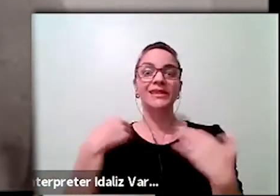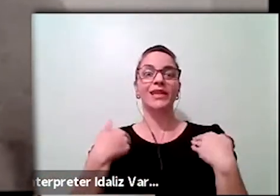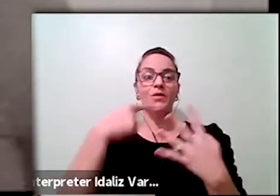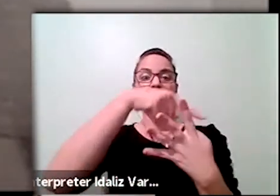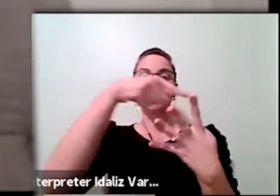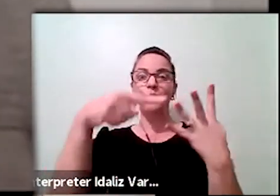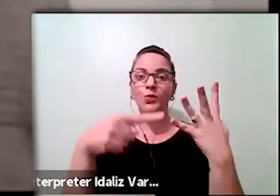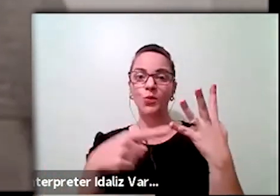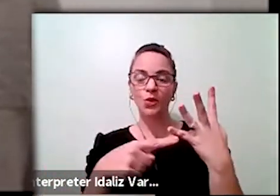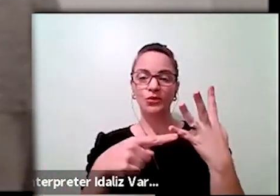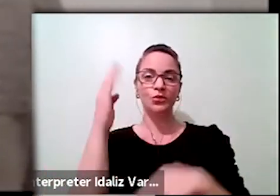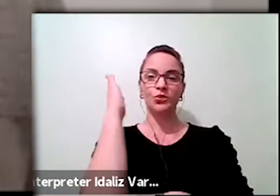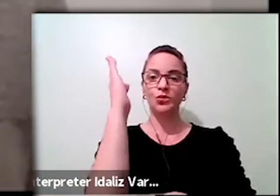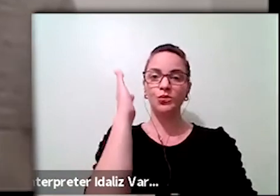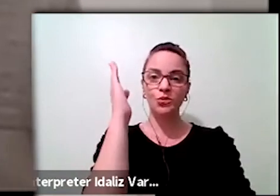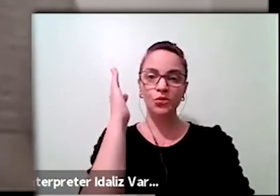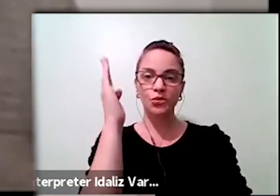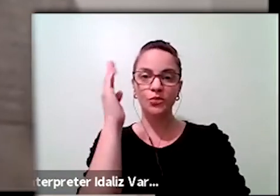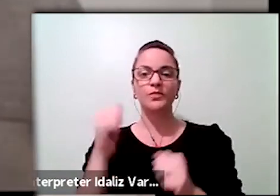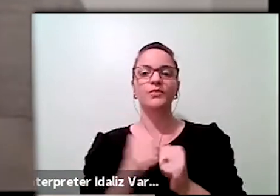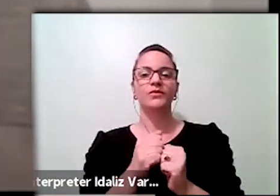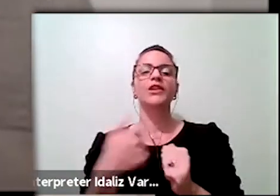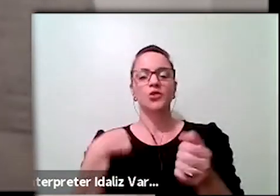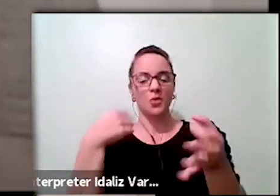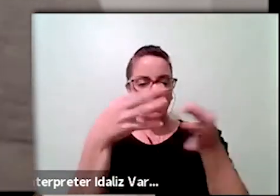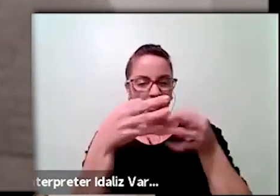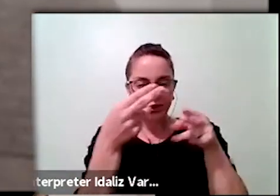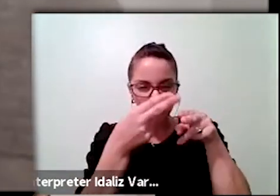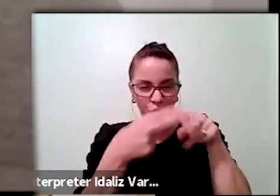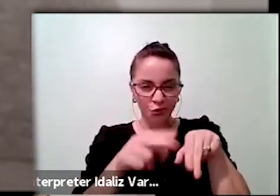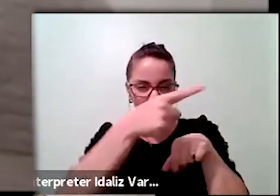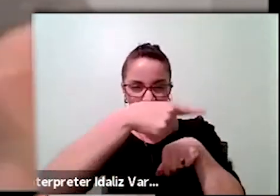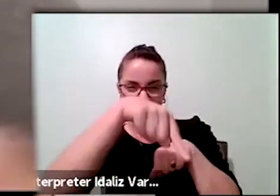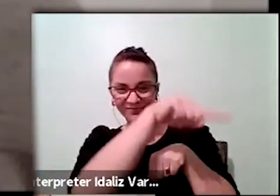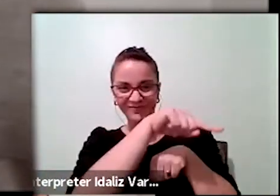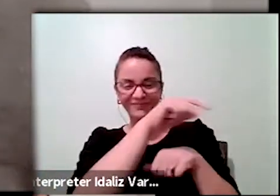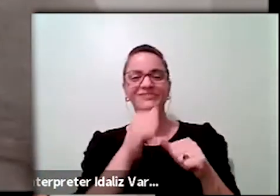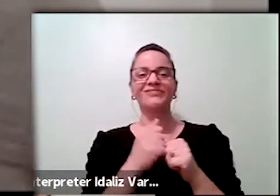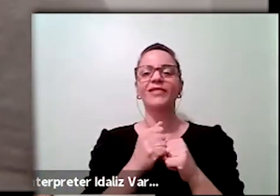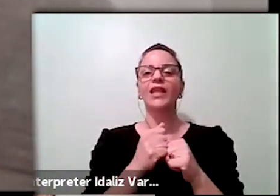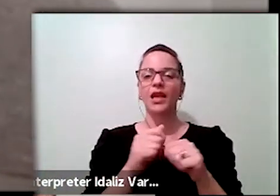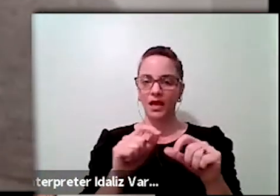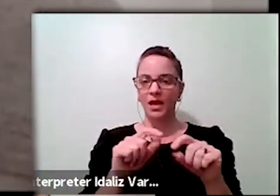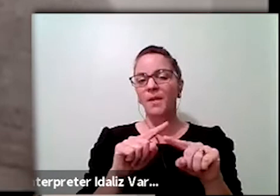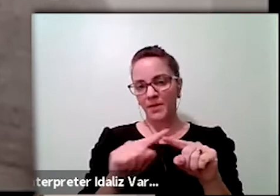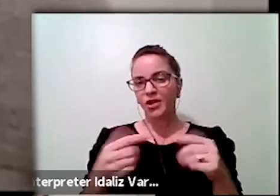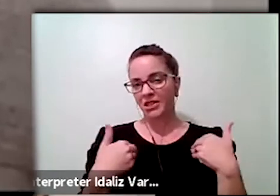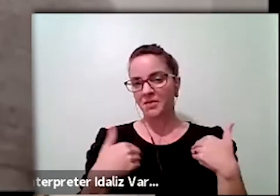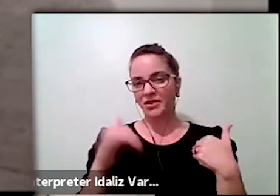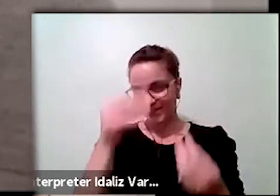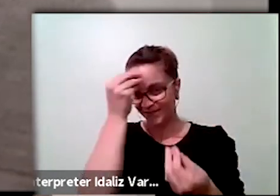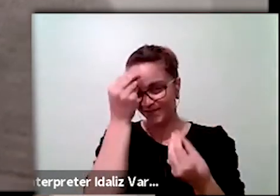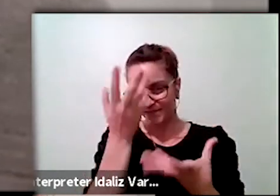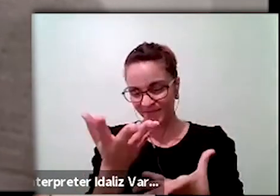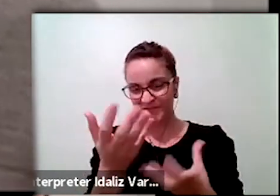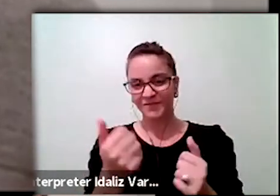que tenemos en el día de hoy, voy a dar una biografía muy mínima, pero la biografía la tenemos como parte